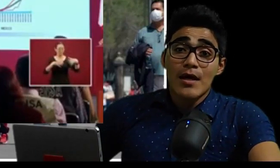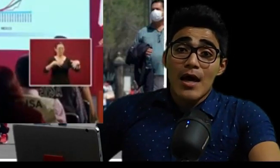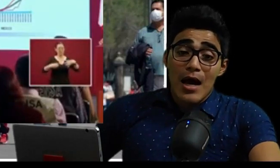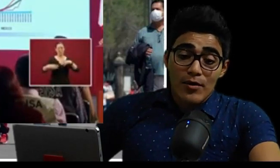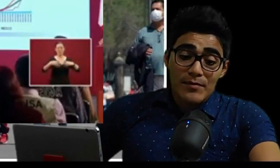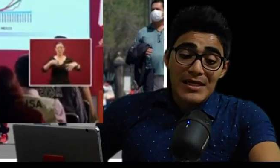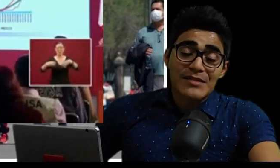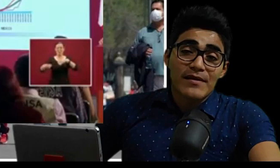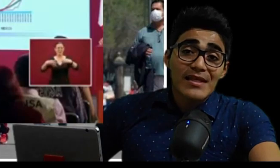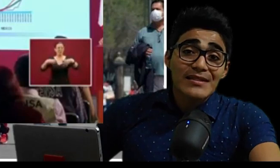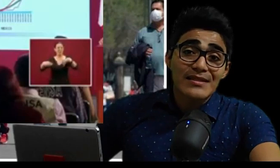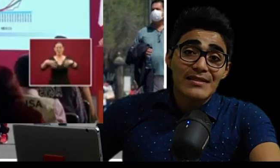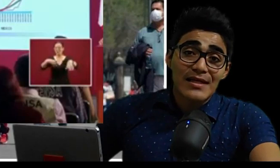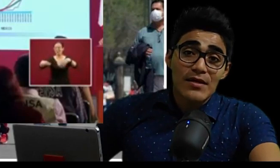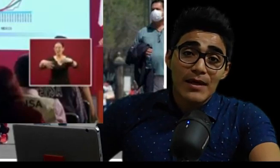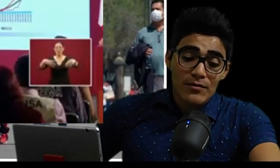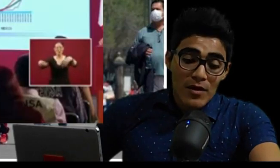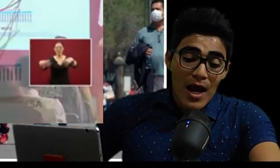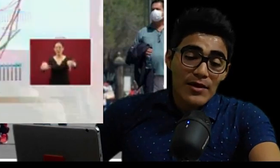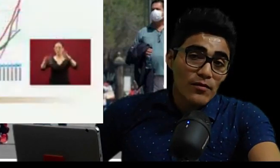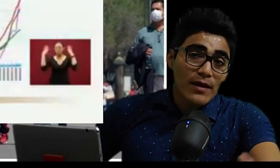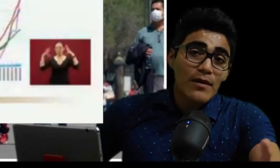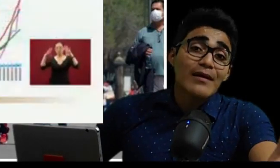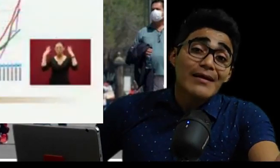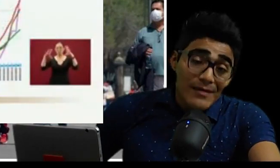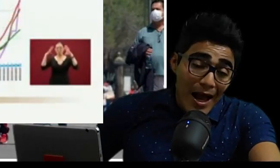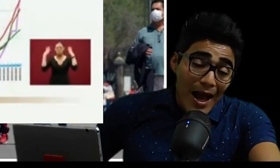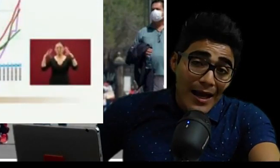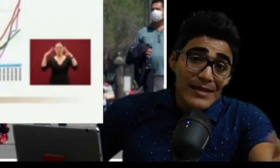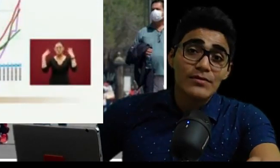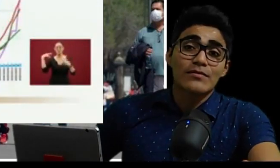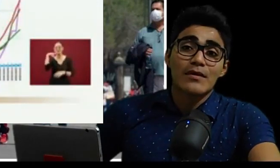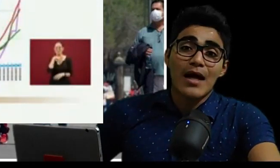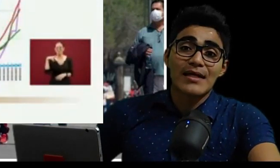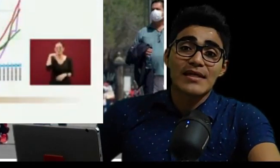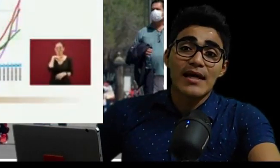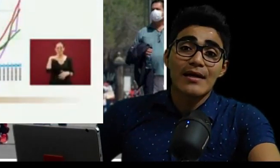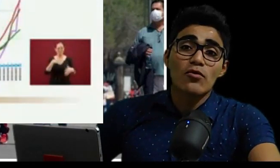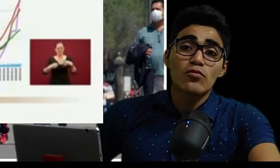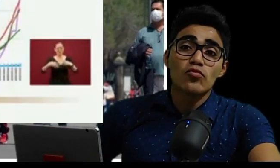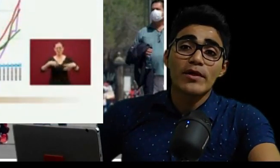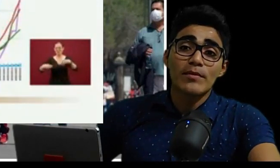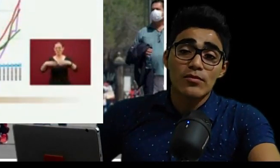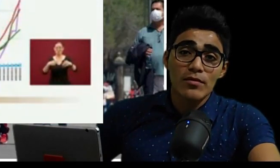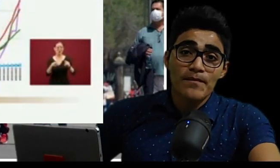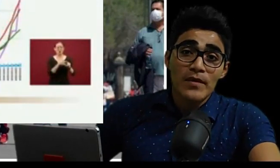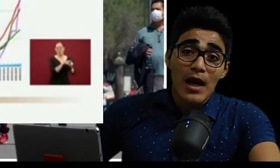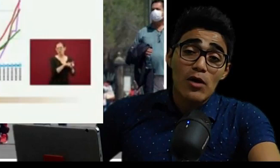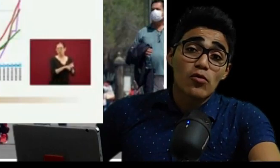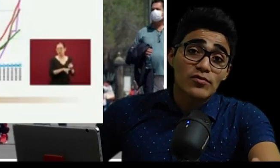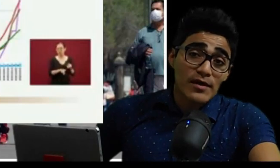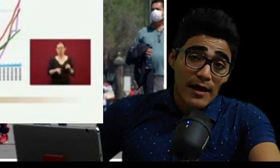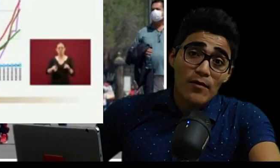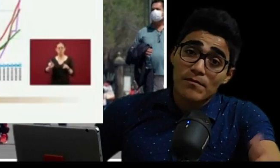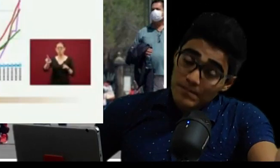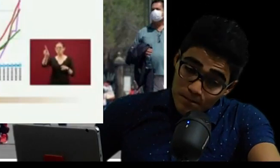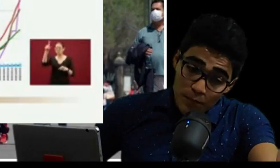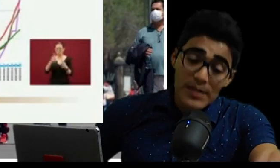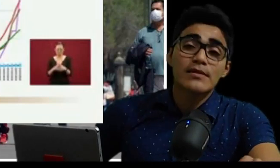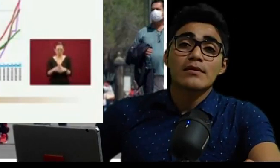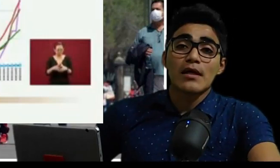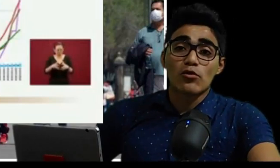contagio. Ahora bien, las medidas que se están llevando ayudaron a esto, a que se llegara con un número menor a lo